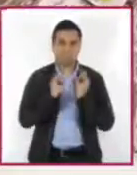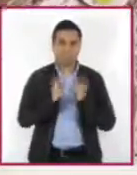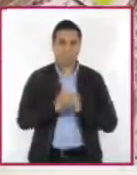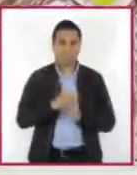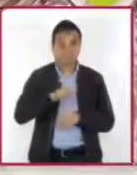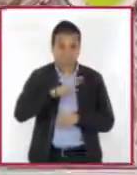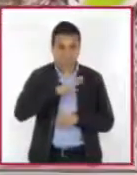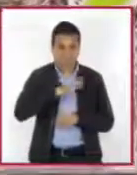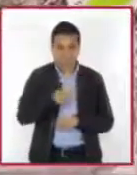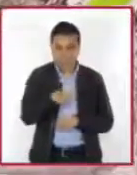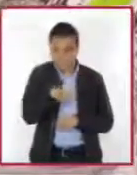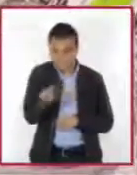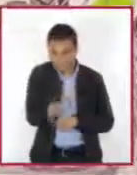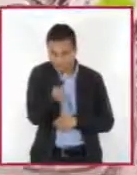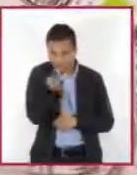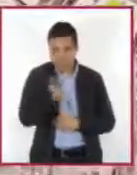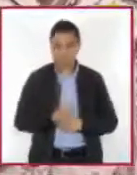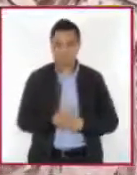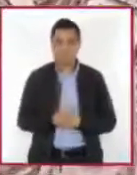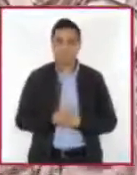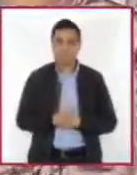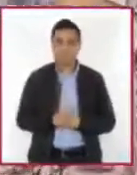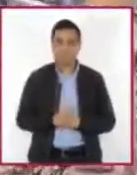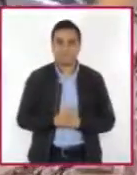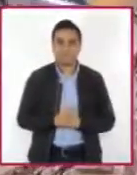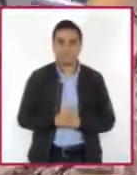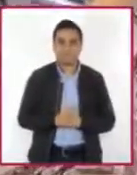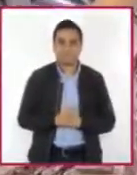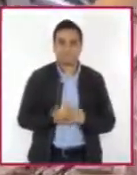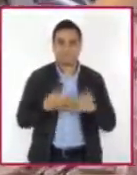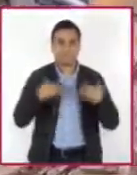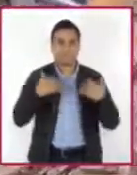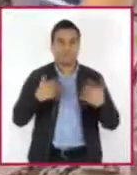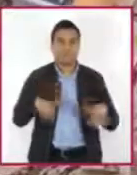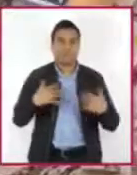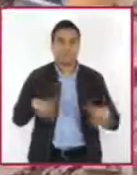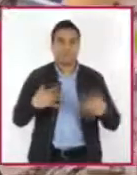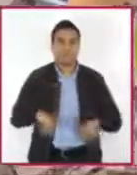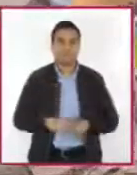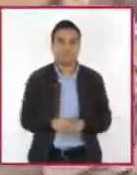pregunta. ¿Qué está pasando? Tiene buena mano, maestra. Sí.